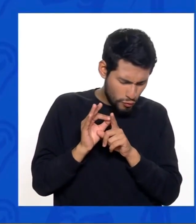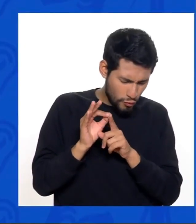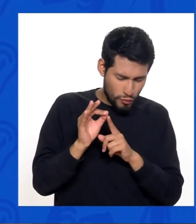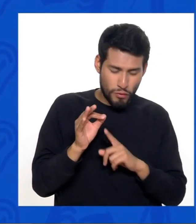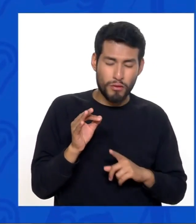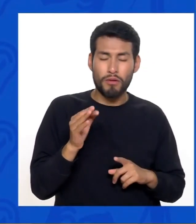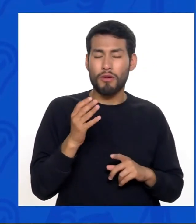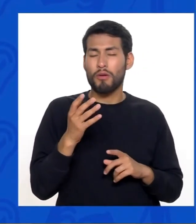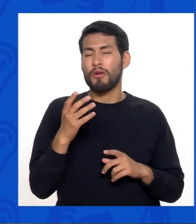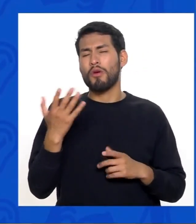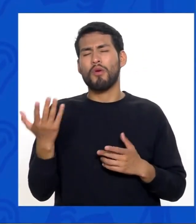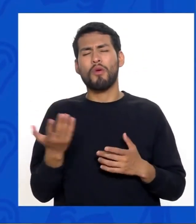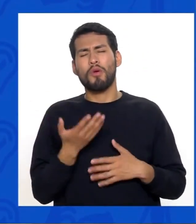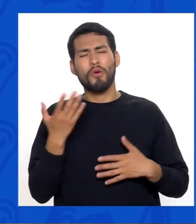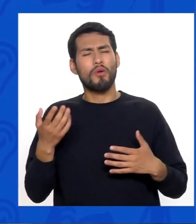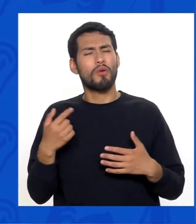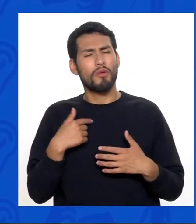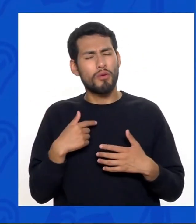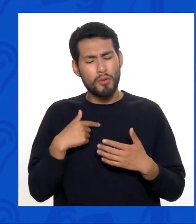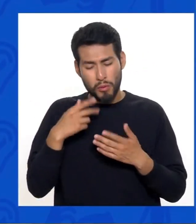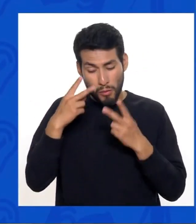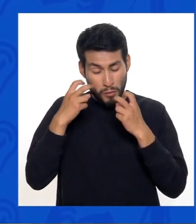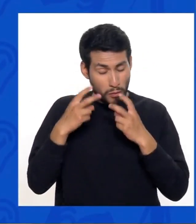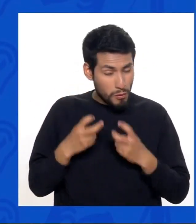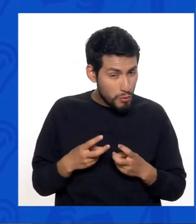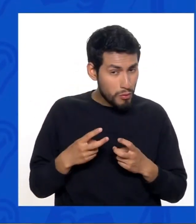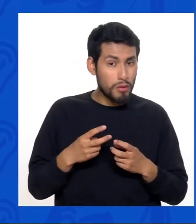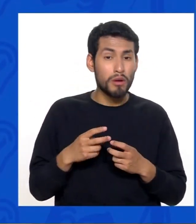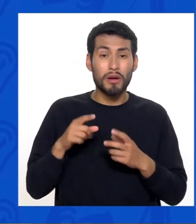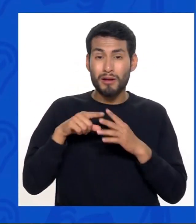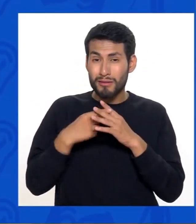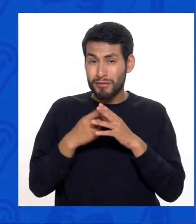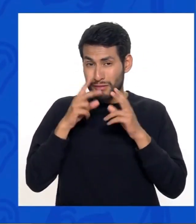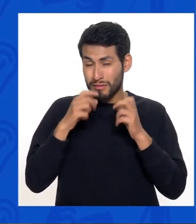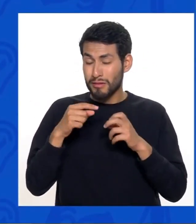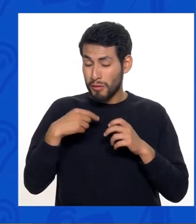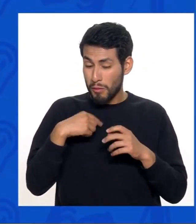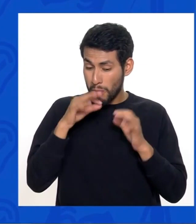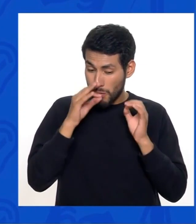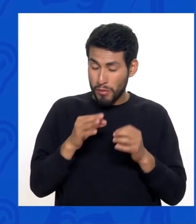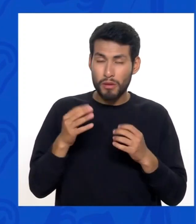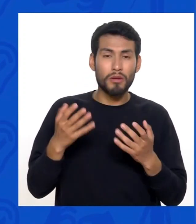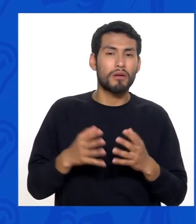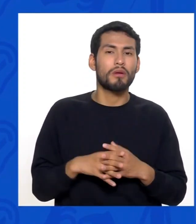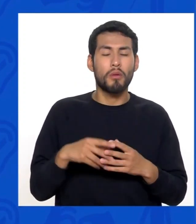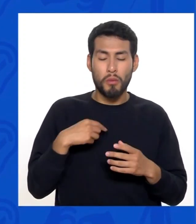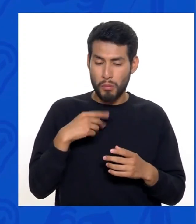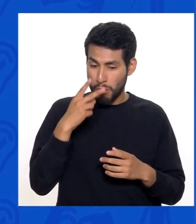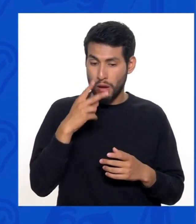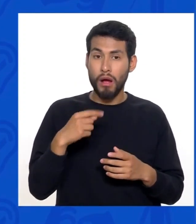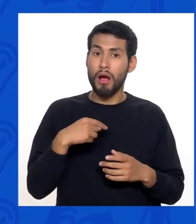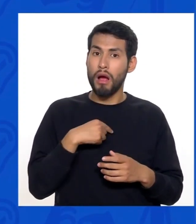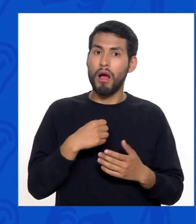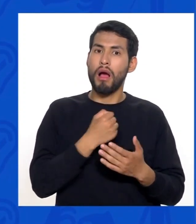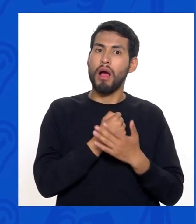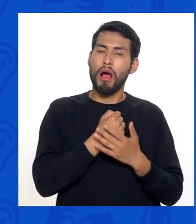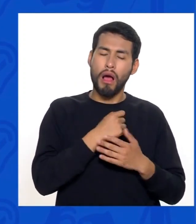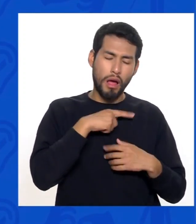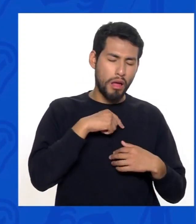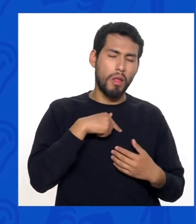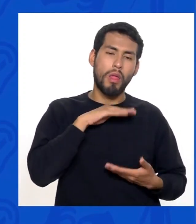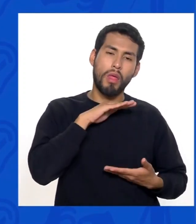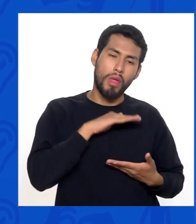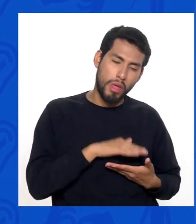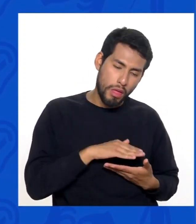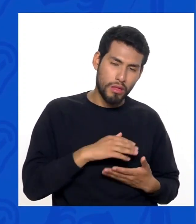fiebre. Me hicieron las pruebas iniciales, que eran las vitales. Entonces salió que estaba con